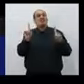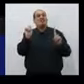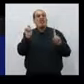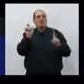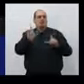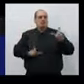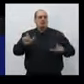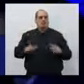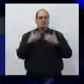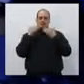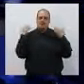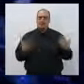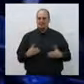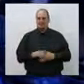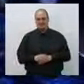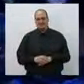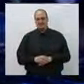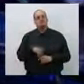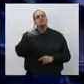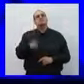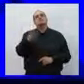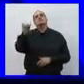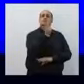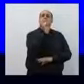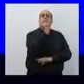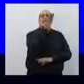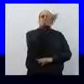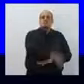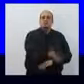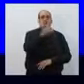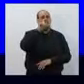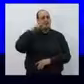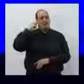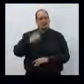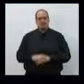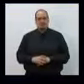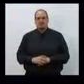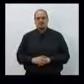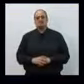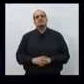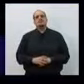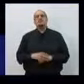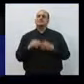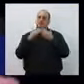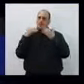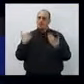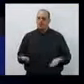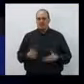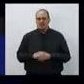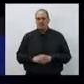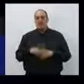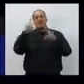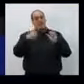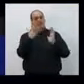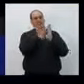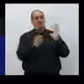muchas gracias candidato nicolas del candidato alberto fernández muchísimas gracias se no voy a escapar el tema